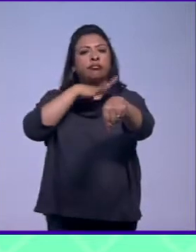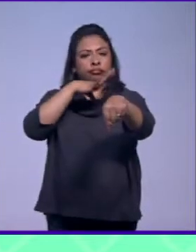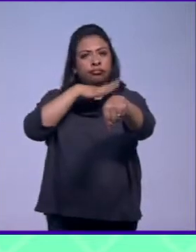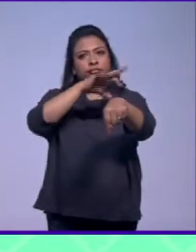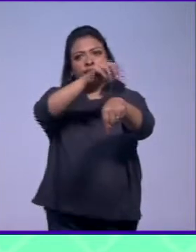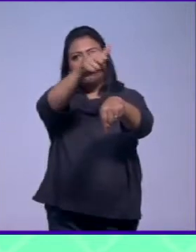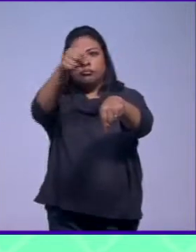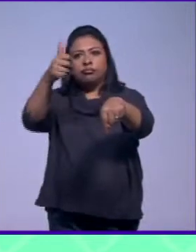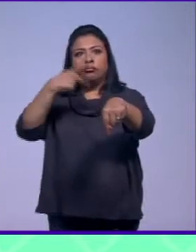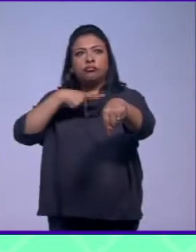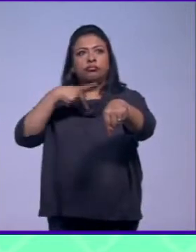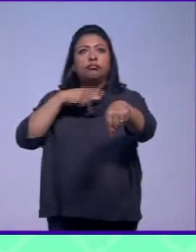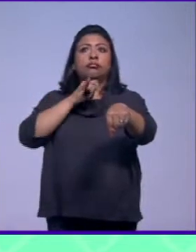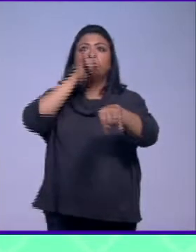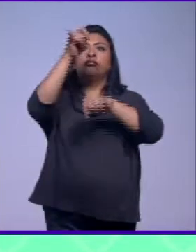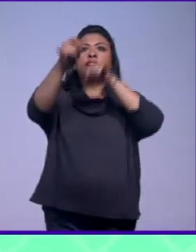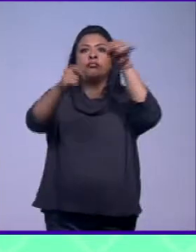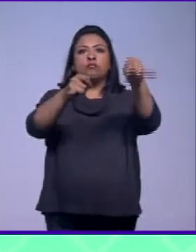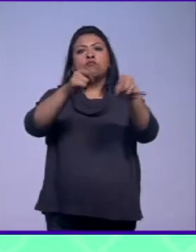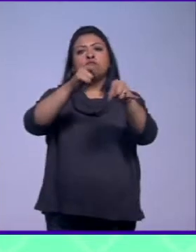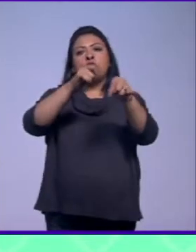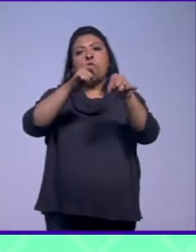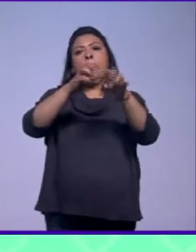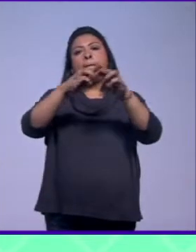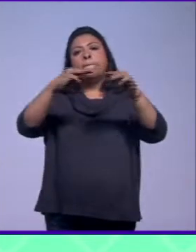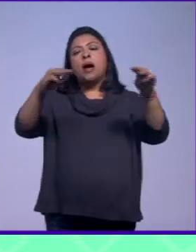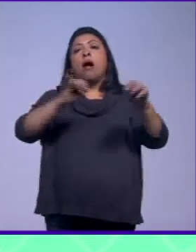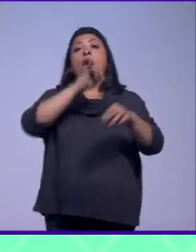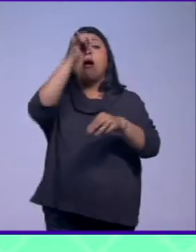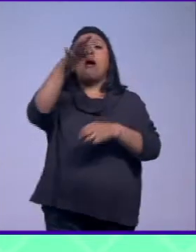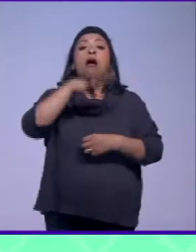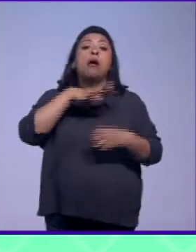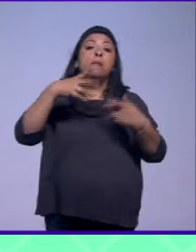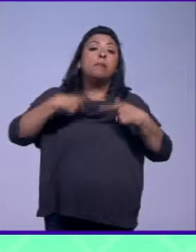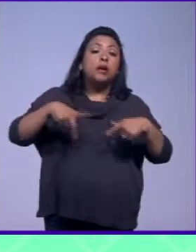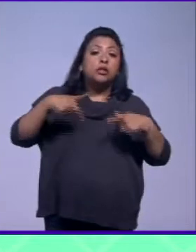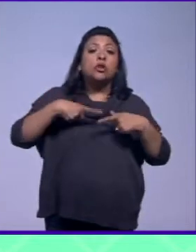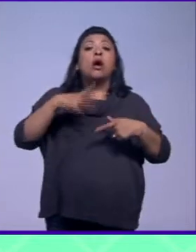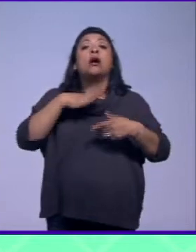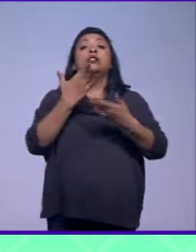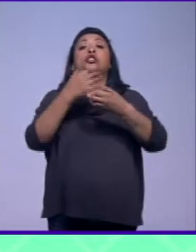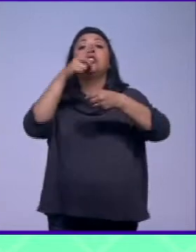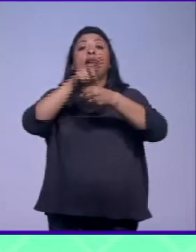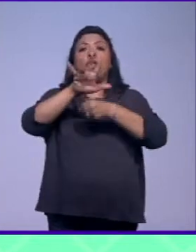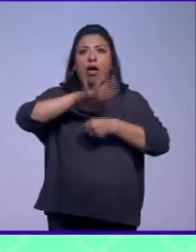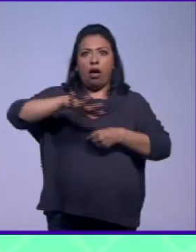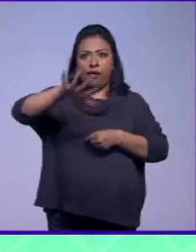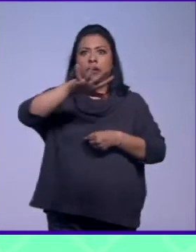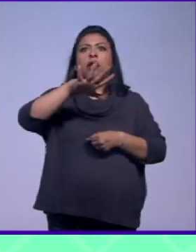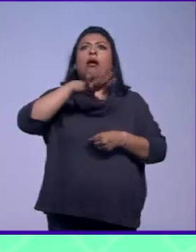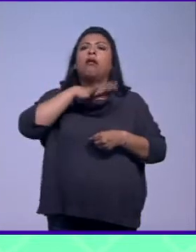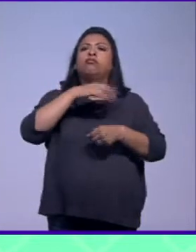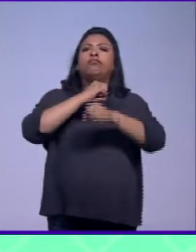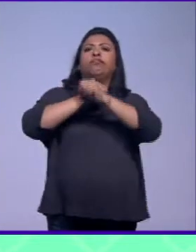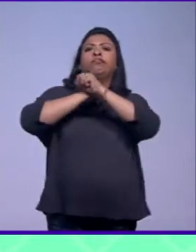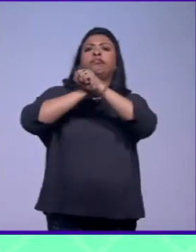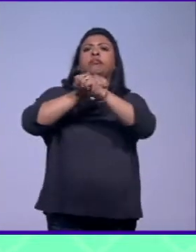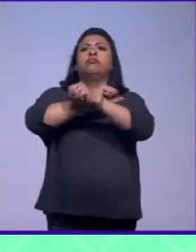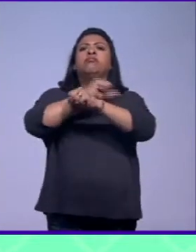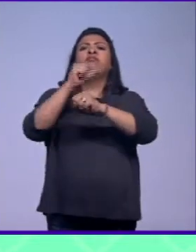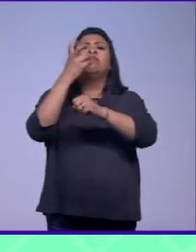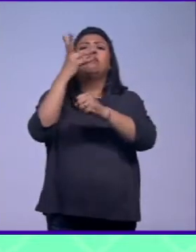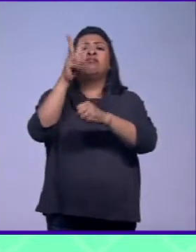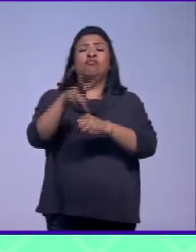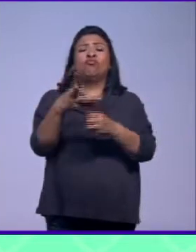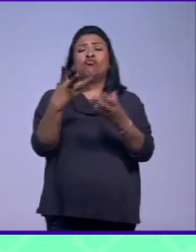en el otro lado del océano personas sociedades que están resistiendo ante el enorme